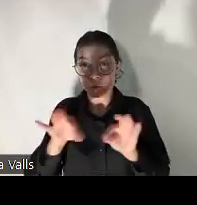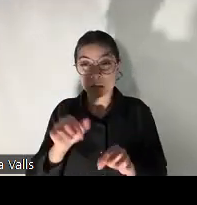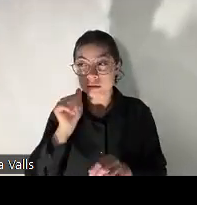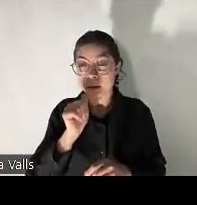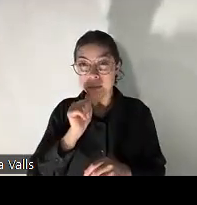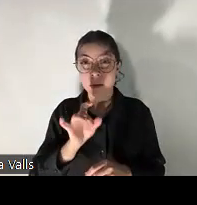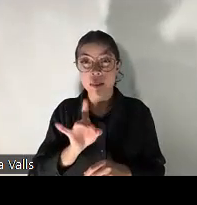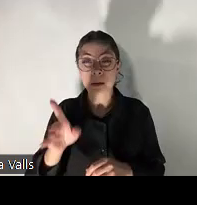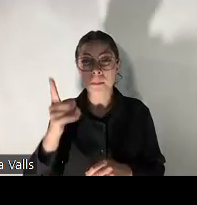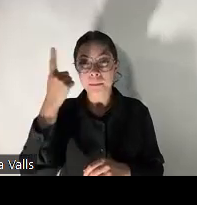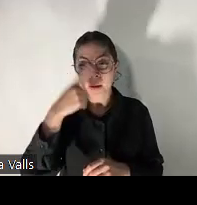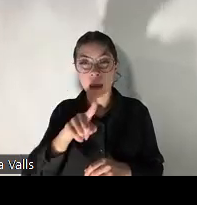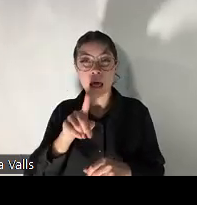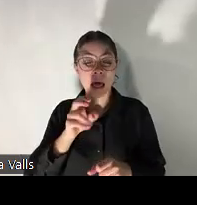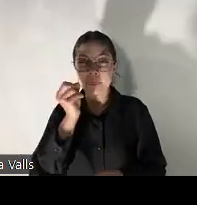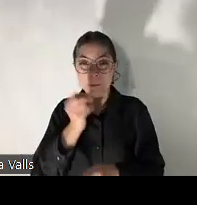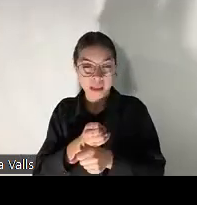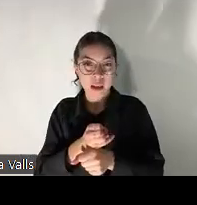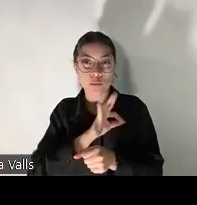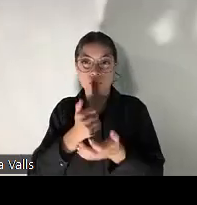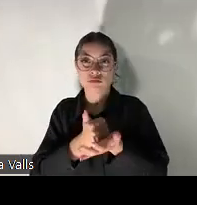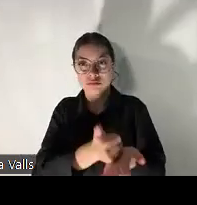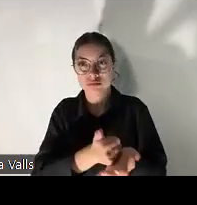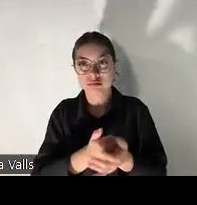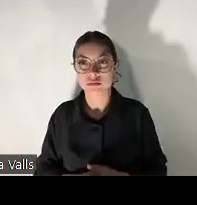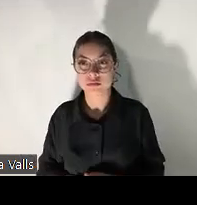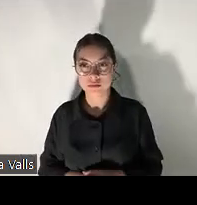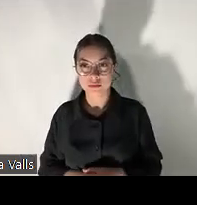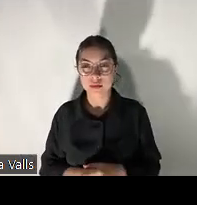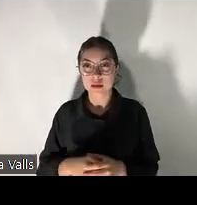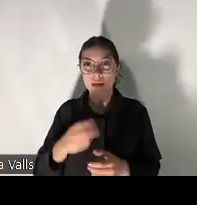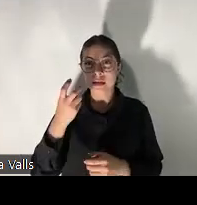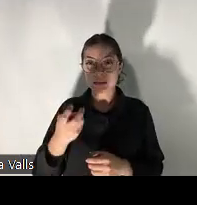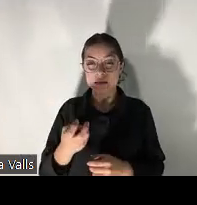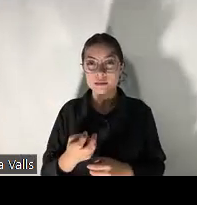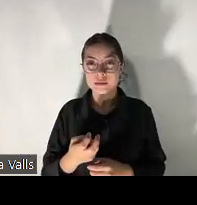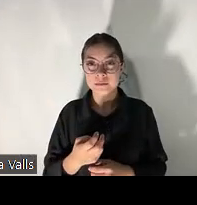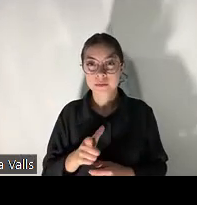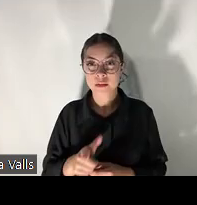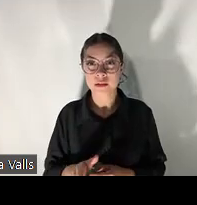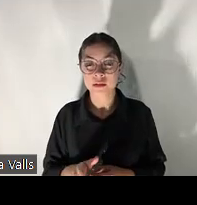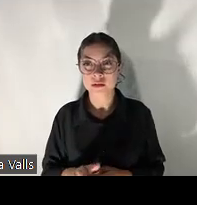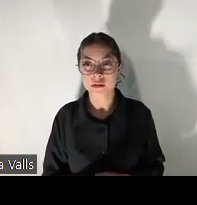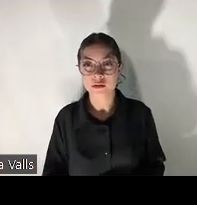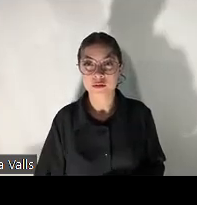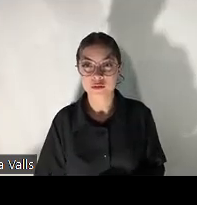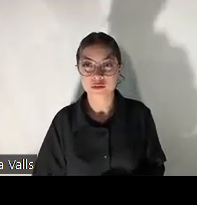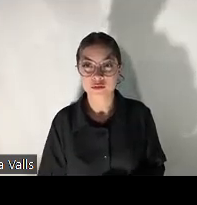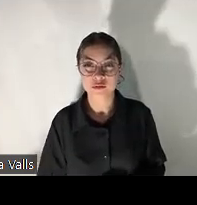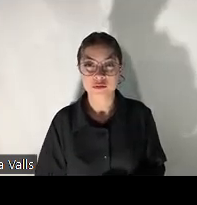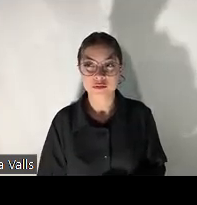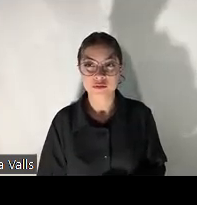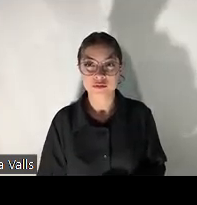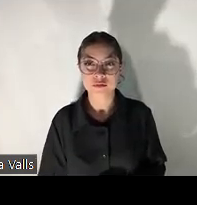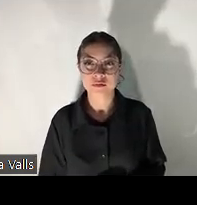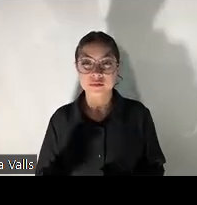a intervención temprana. Y que esta intervención debe de basarse siempre en base en un seguimiento del